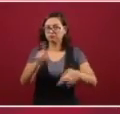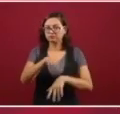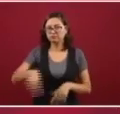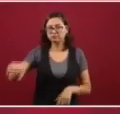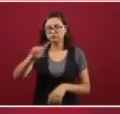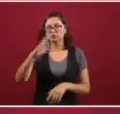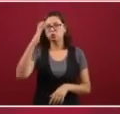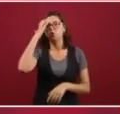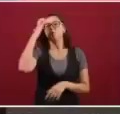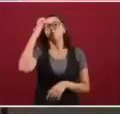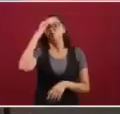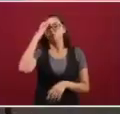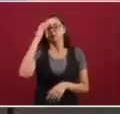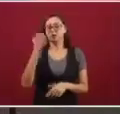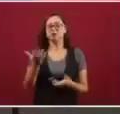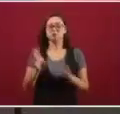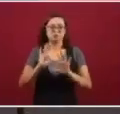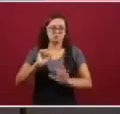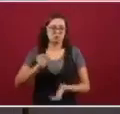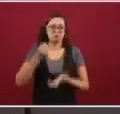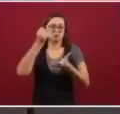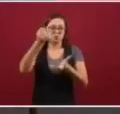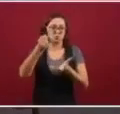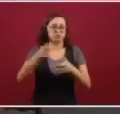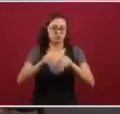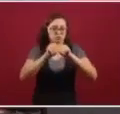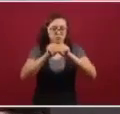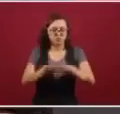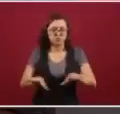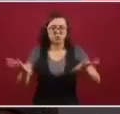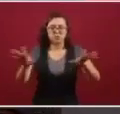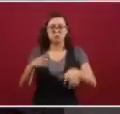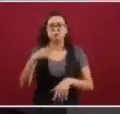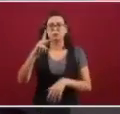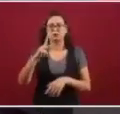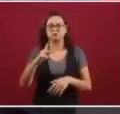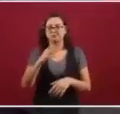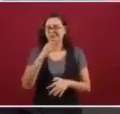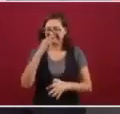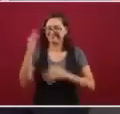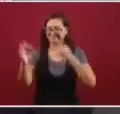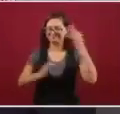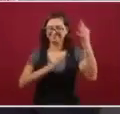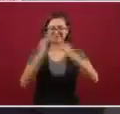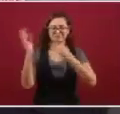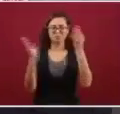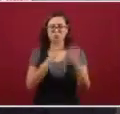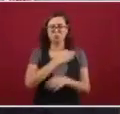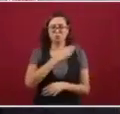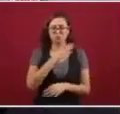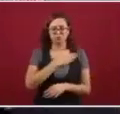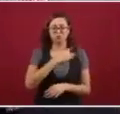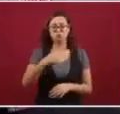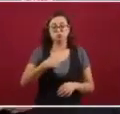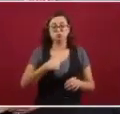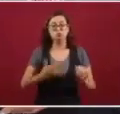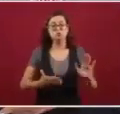que se distribuye el presupuesto. Pero le voy a dar una buena noticia, pues. Hice el